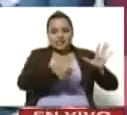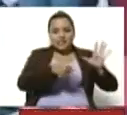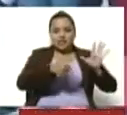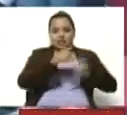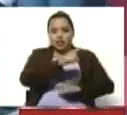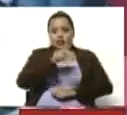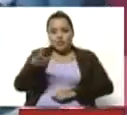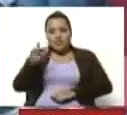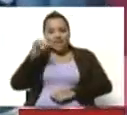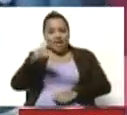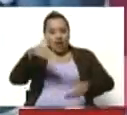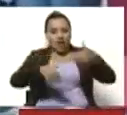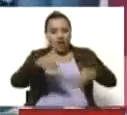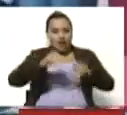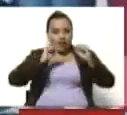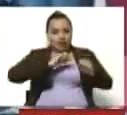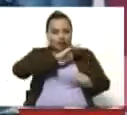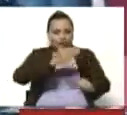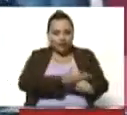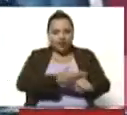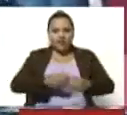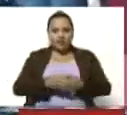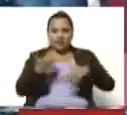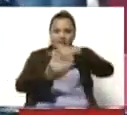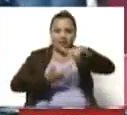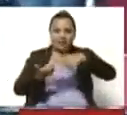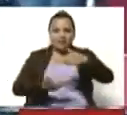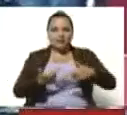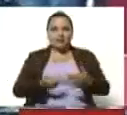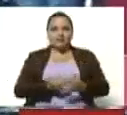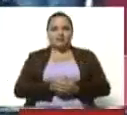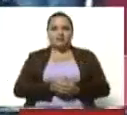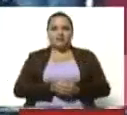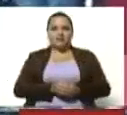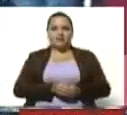votos duros a la opositar a la Revolución